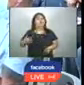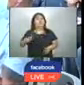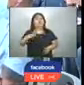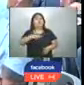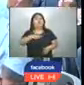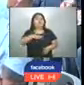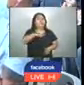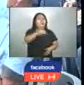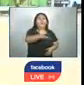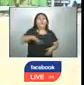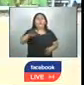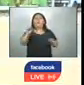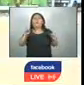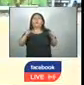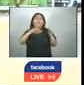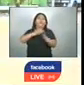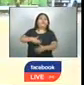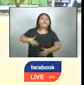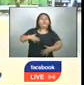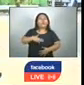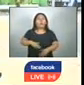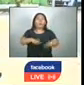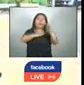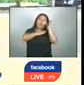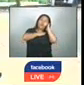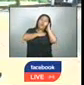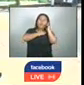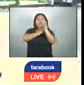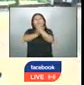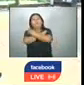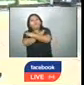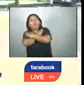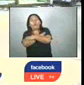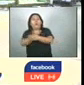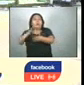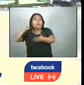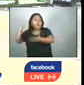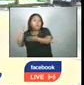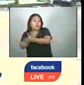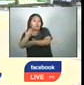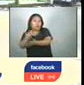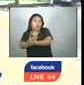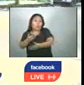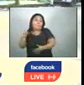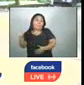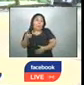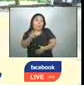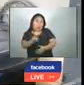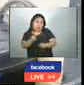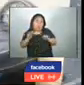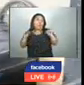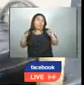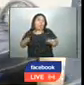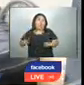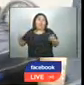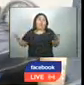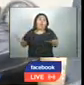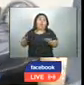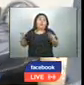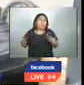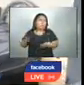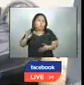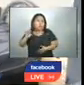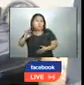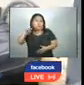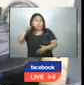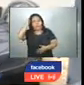espacios de recreación, descanso, estudio y áreas donde las personas puedan o podrán desarrollar sus habilidades